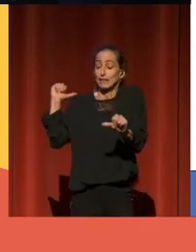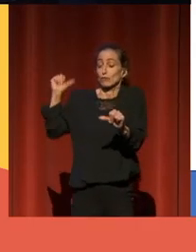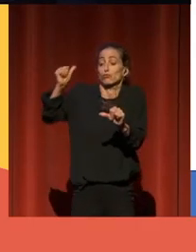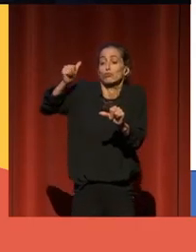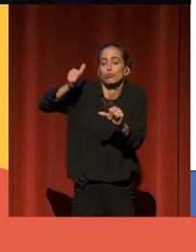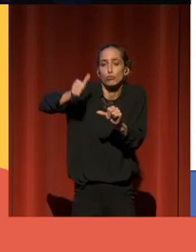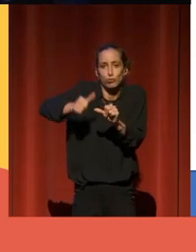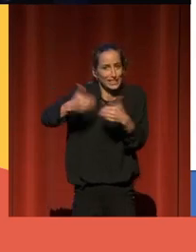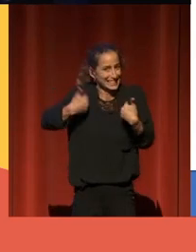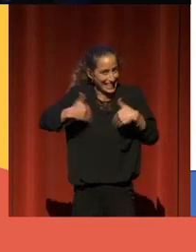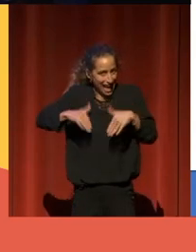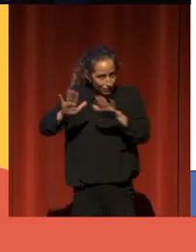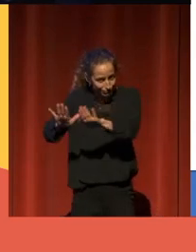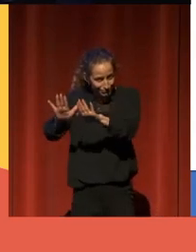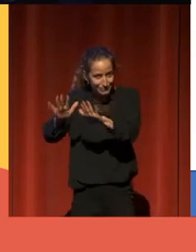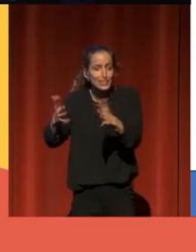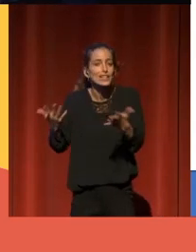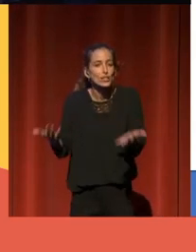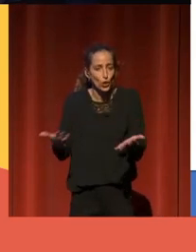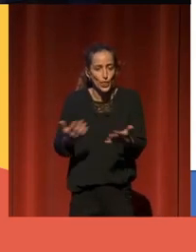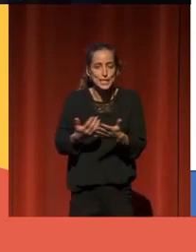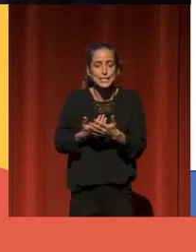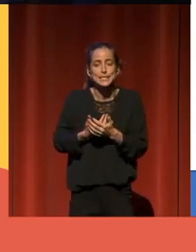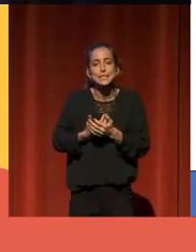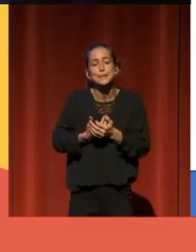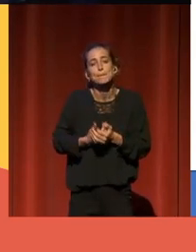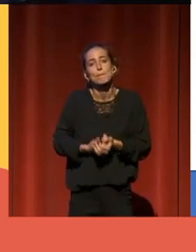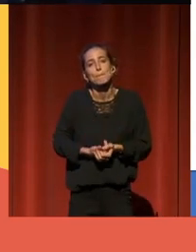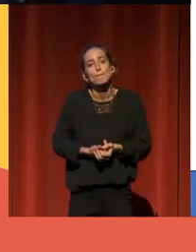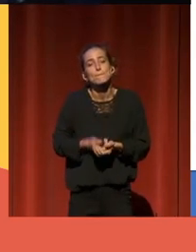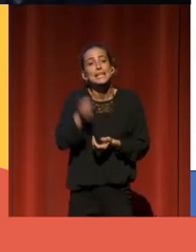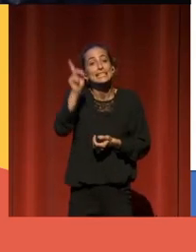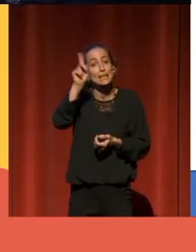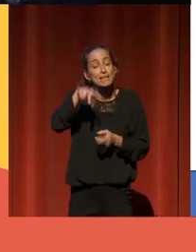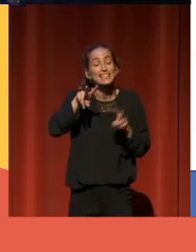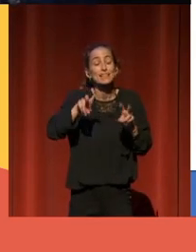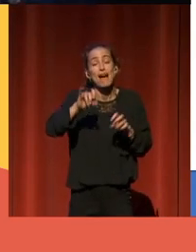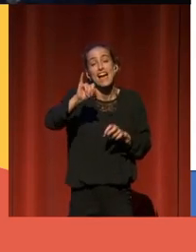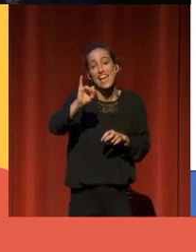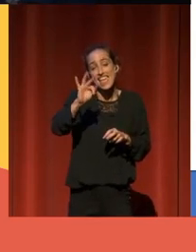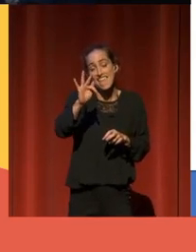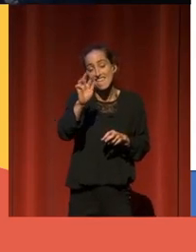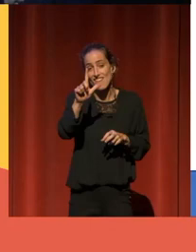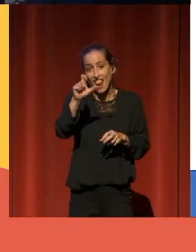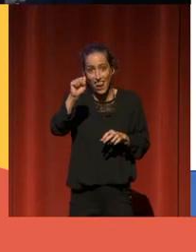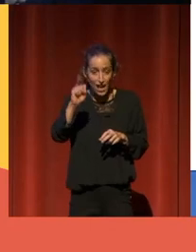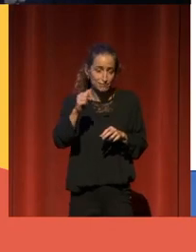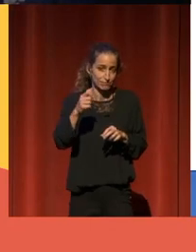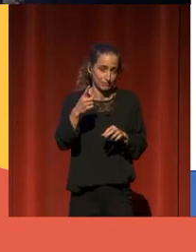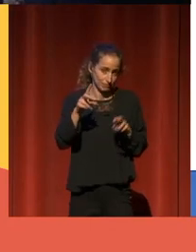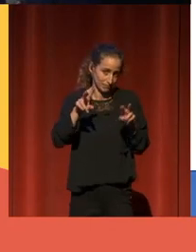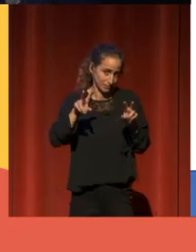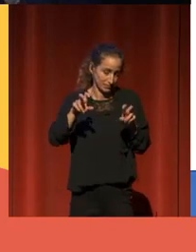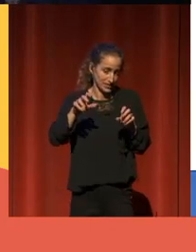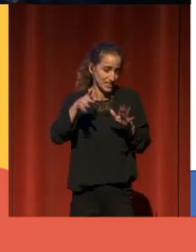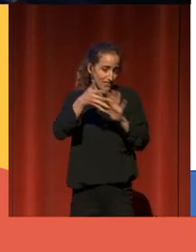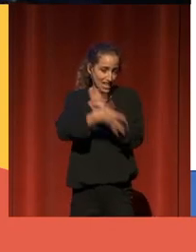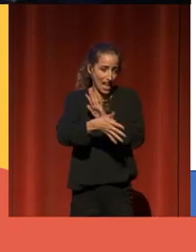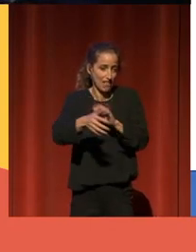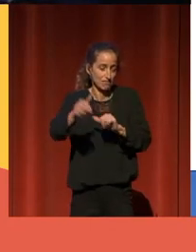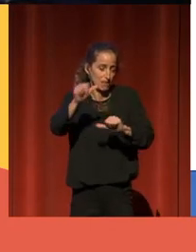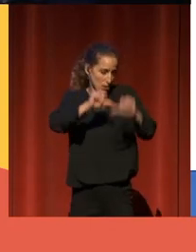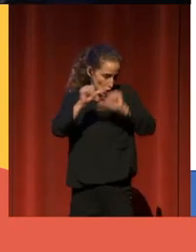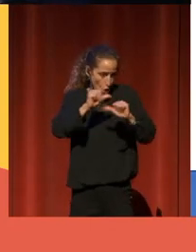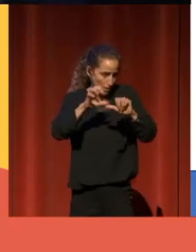además eh tenemos la división Europea de la ifla Así que